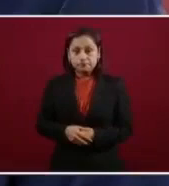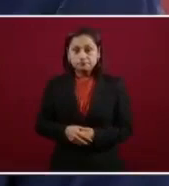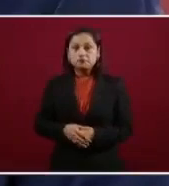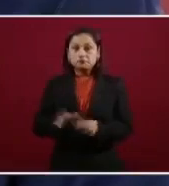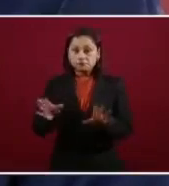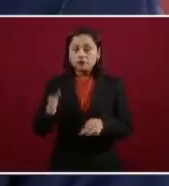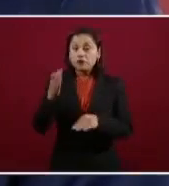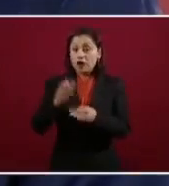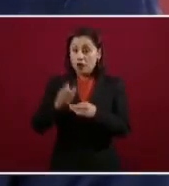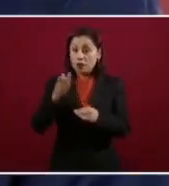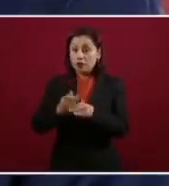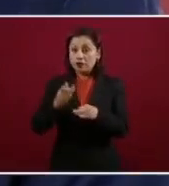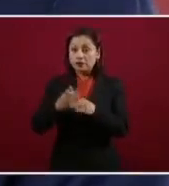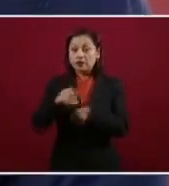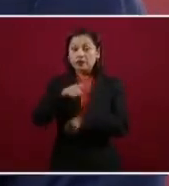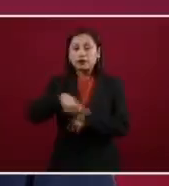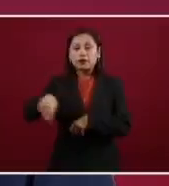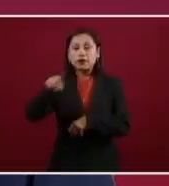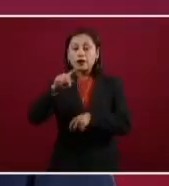está escuchando seguramente